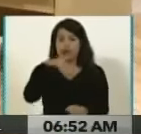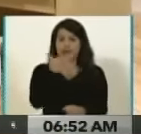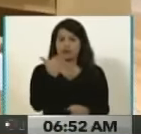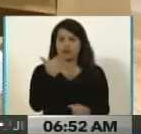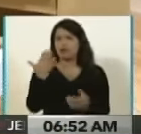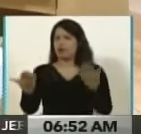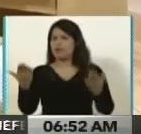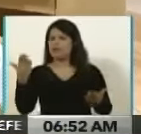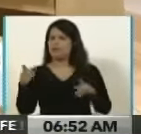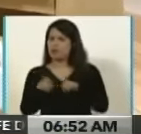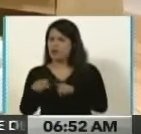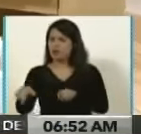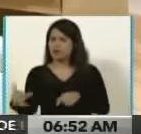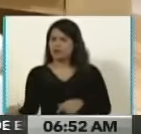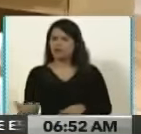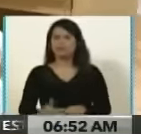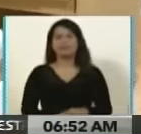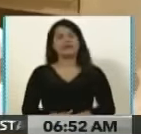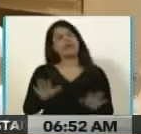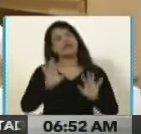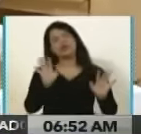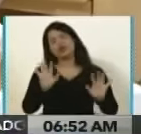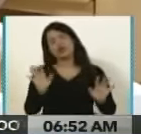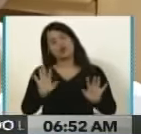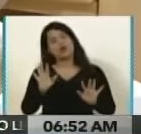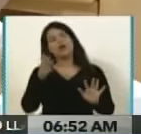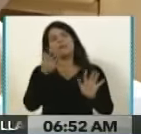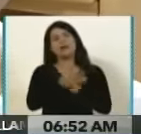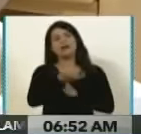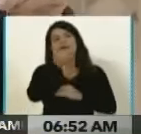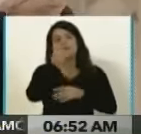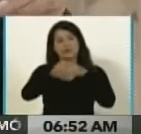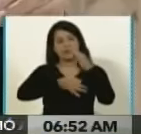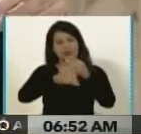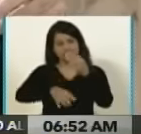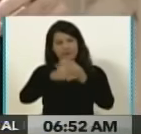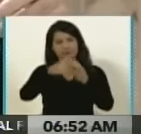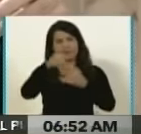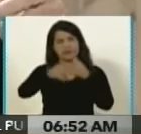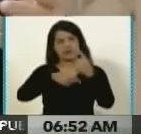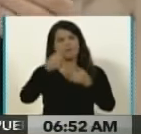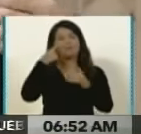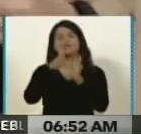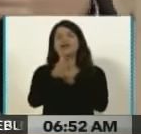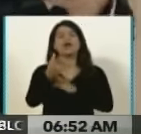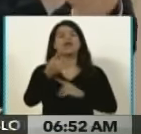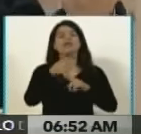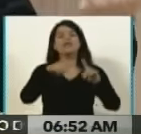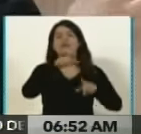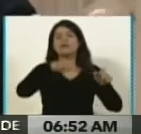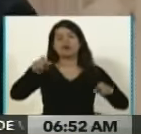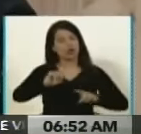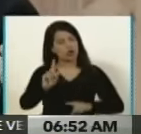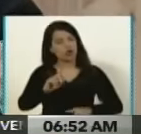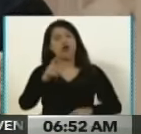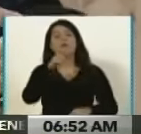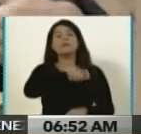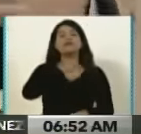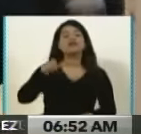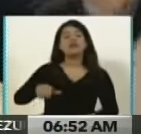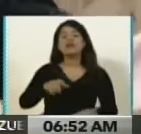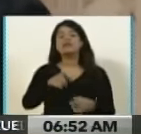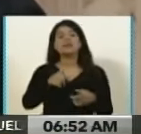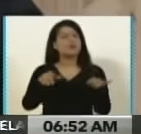alguna fortalecimiento? Son dos circunstancias diferentes. Déjame terminar de decirte para que tú te des cuenta, ¿no? Entonces, ese pueblo se lanza a la calle